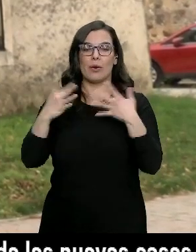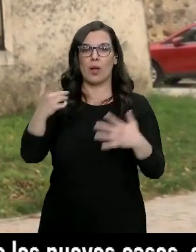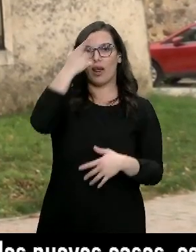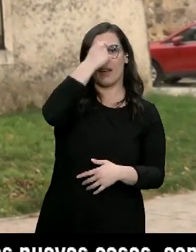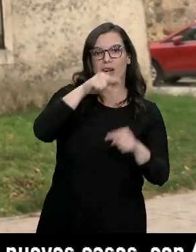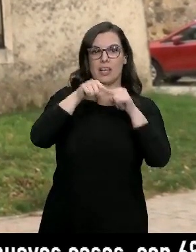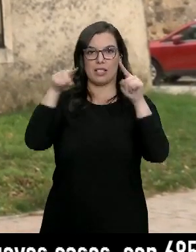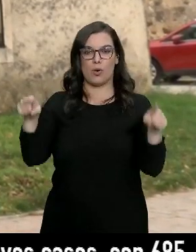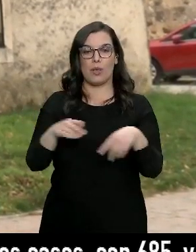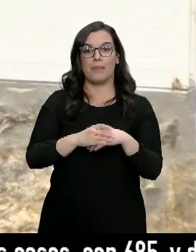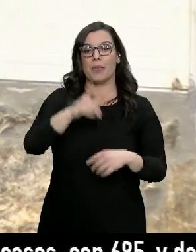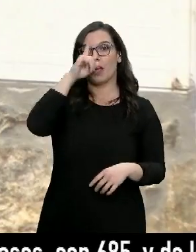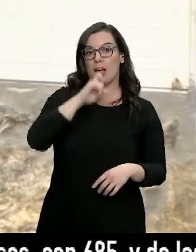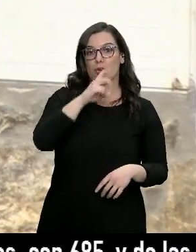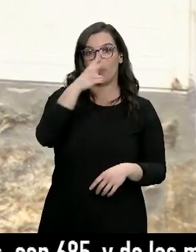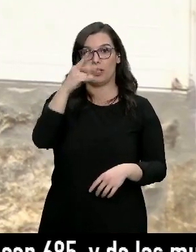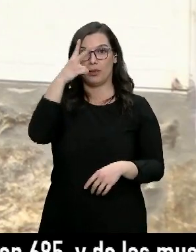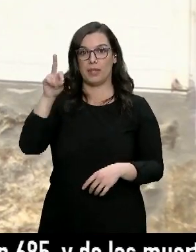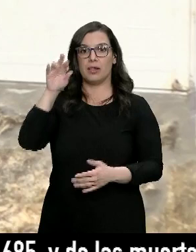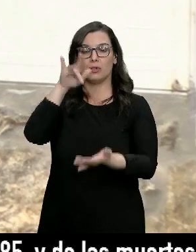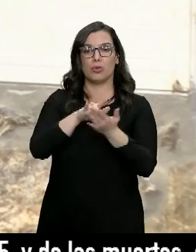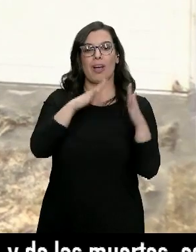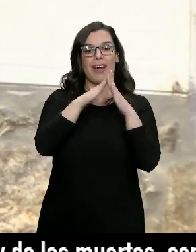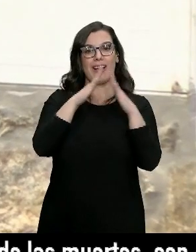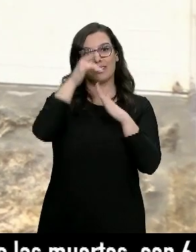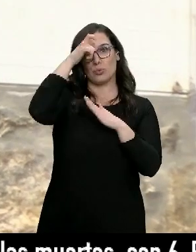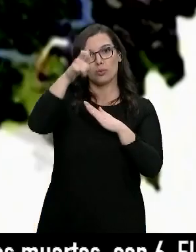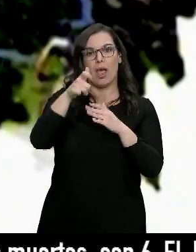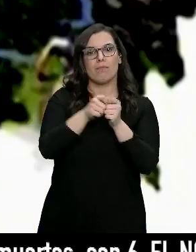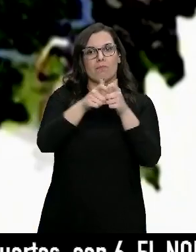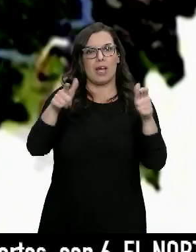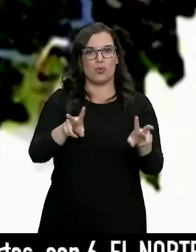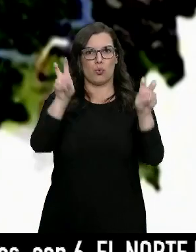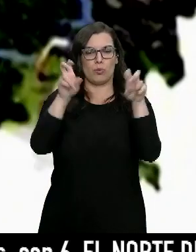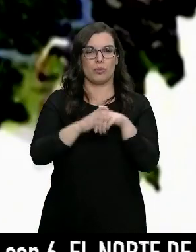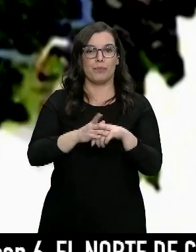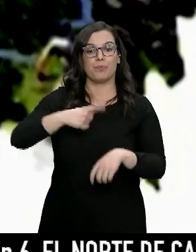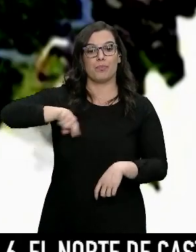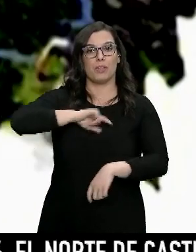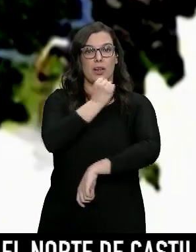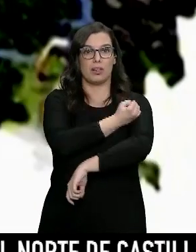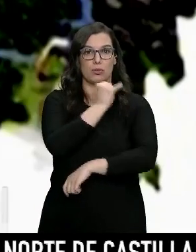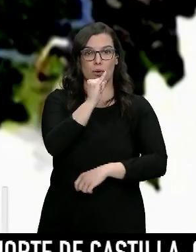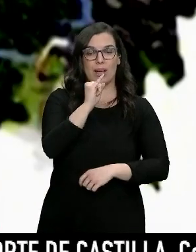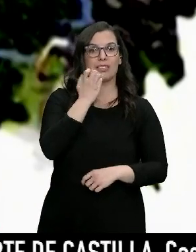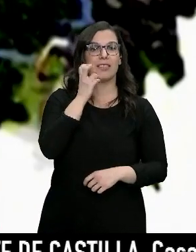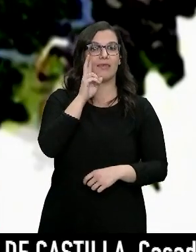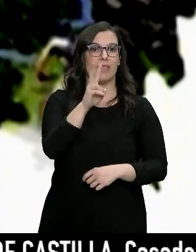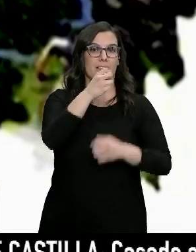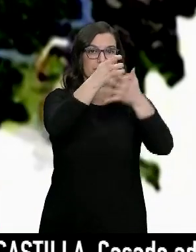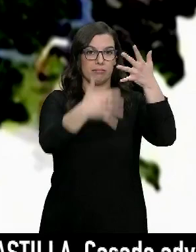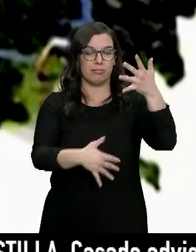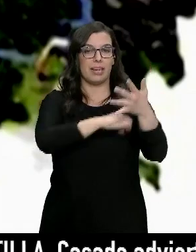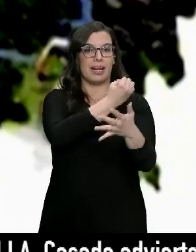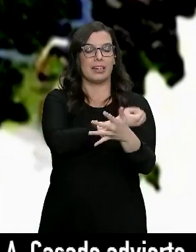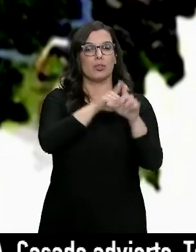En 2020 hubo nuevos alojamientos en la comunidad. El registro que tenemos, y si accedes al reto, al registro de